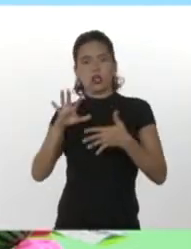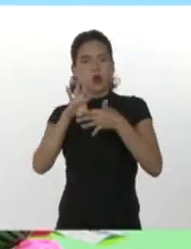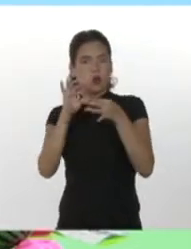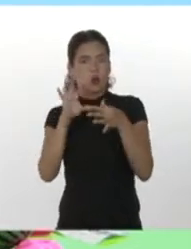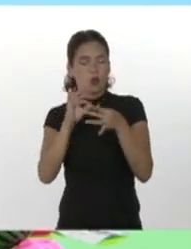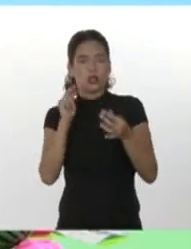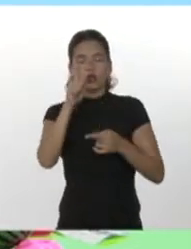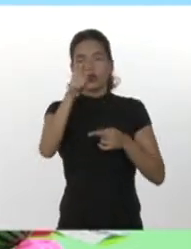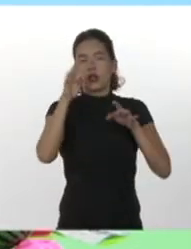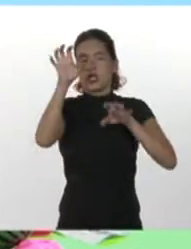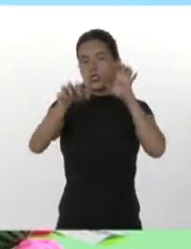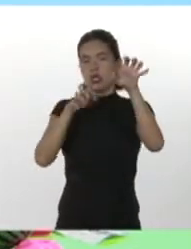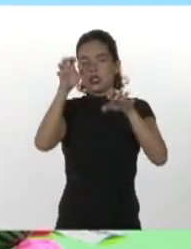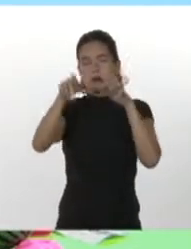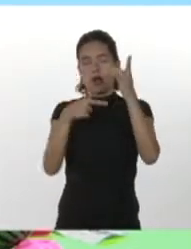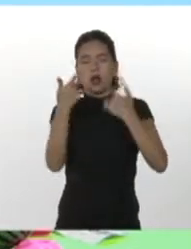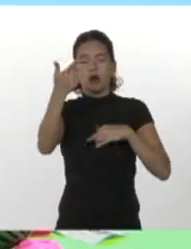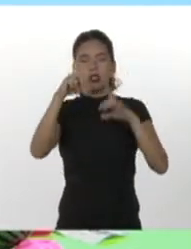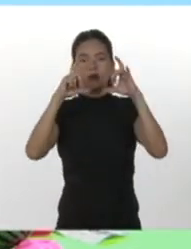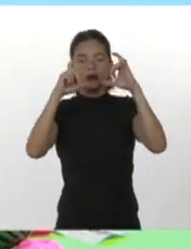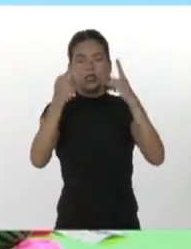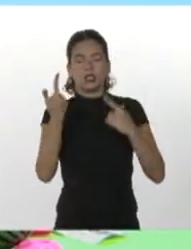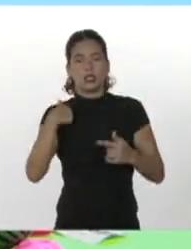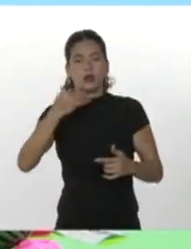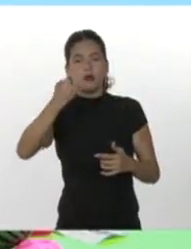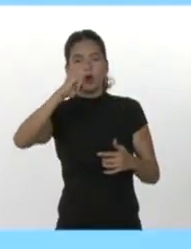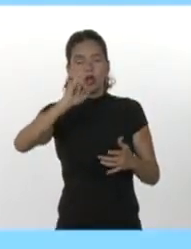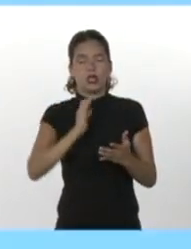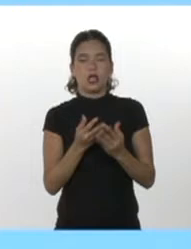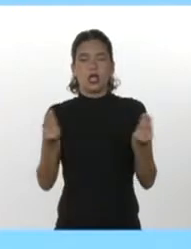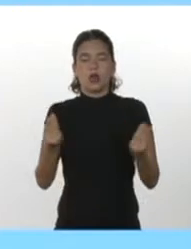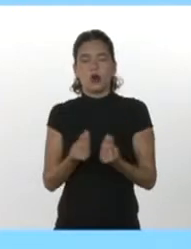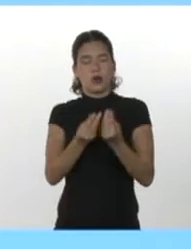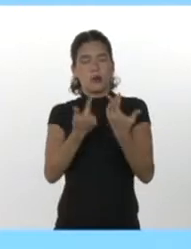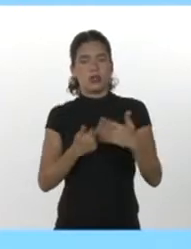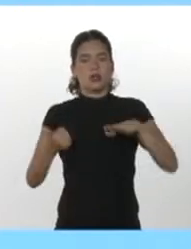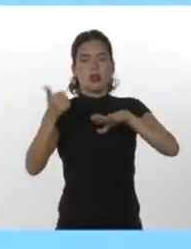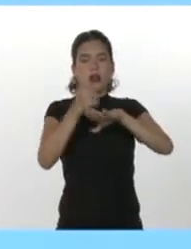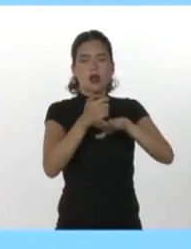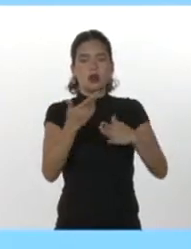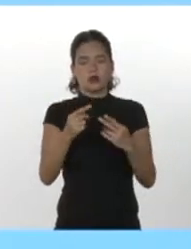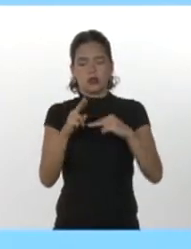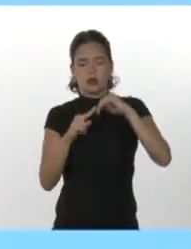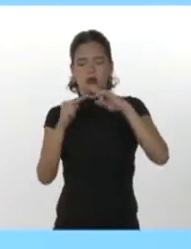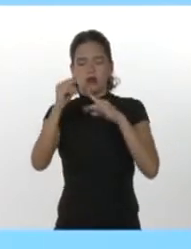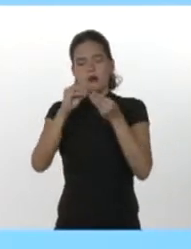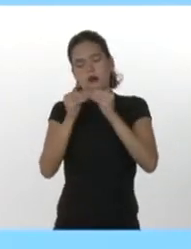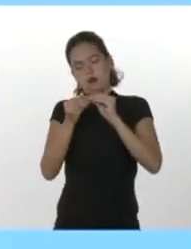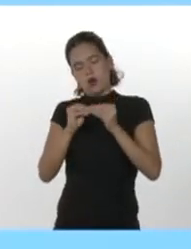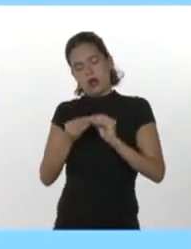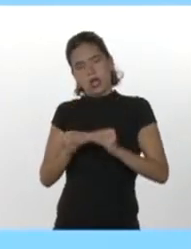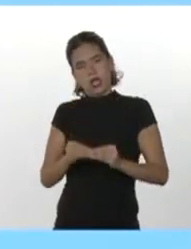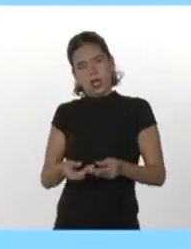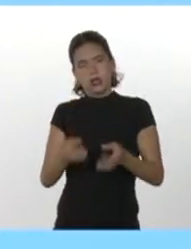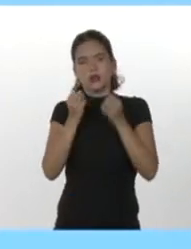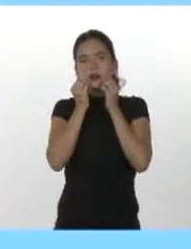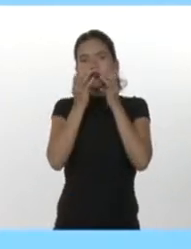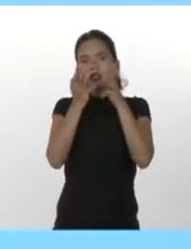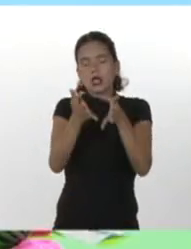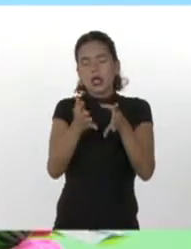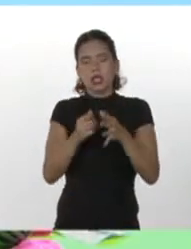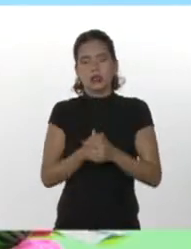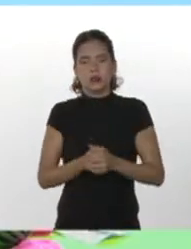cuento sobre ese animal o esa figura que tenemos, que en compañía del adulto pues vamos creando el relato